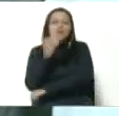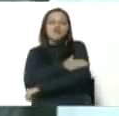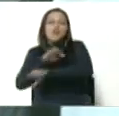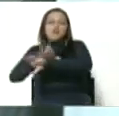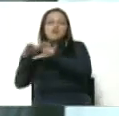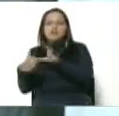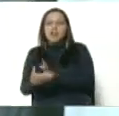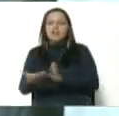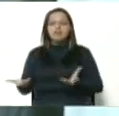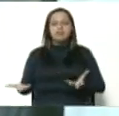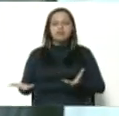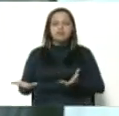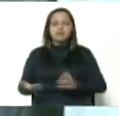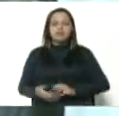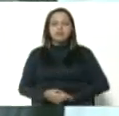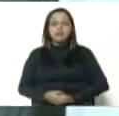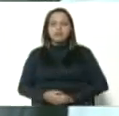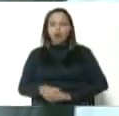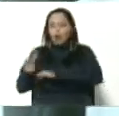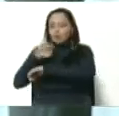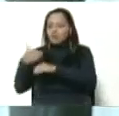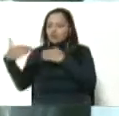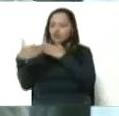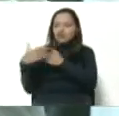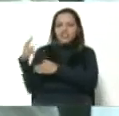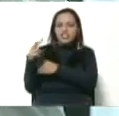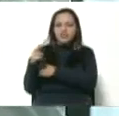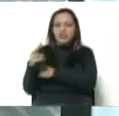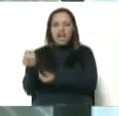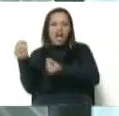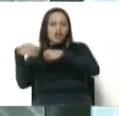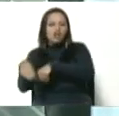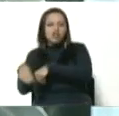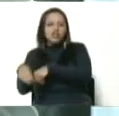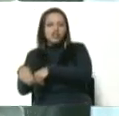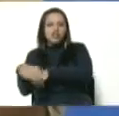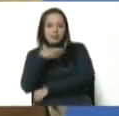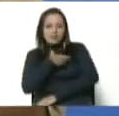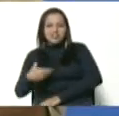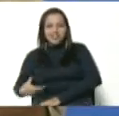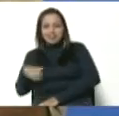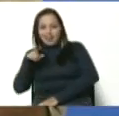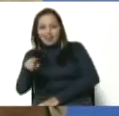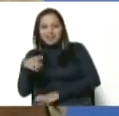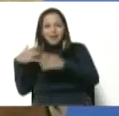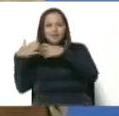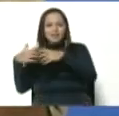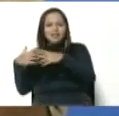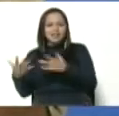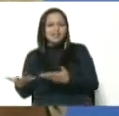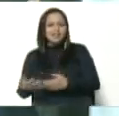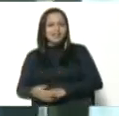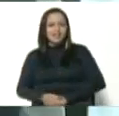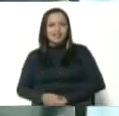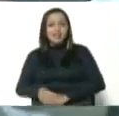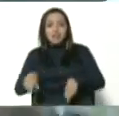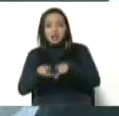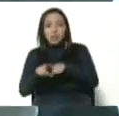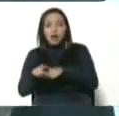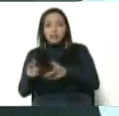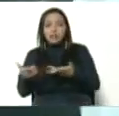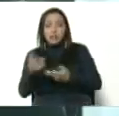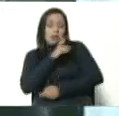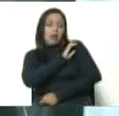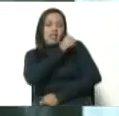todos los gobiernos enemigos de Venezuela, cuadrados con los presidentes de Fedecámaras, contra Venezuela, además de los empresarios,